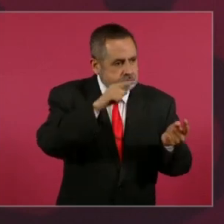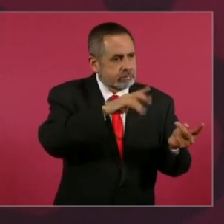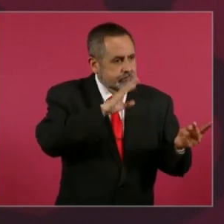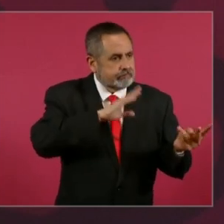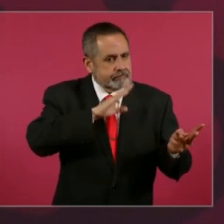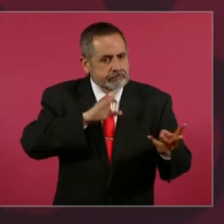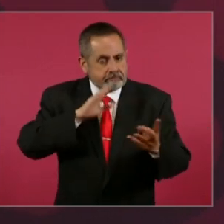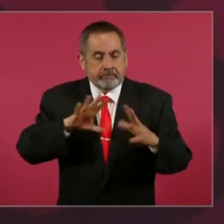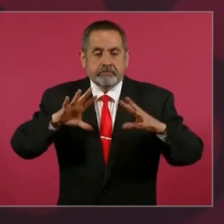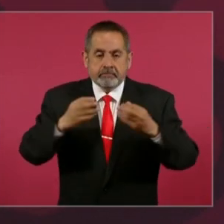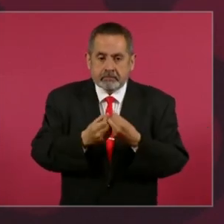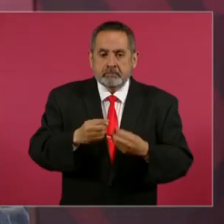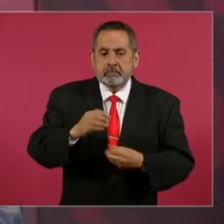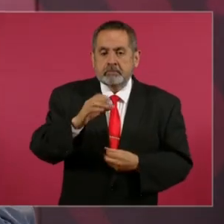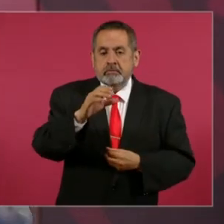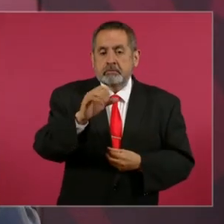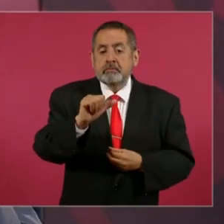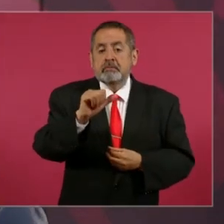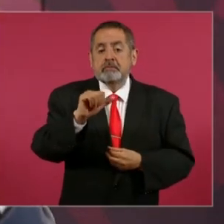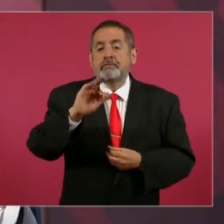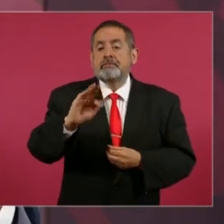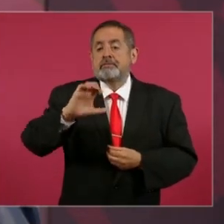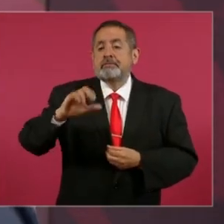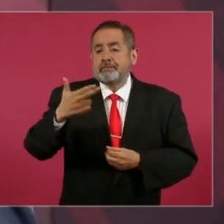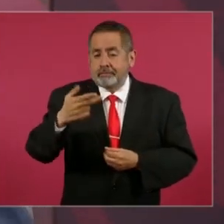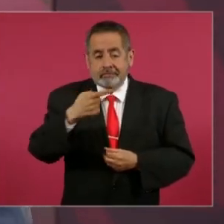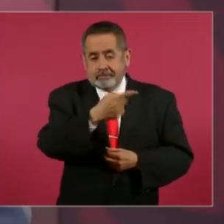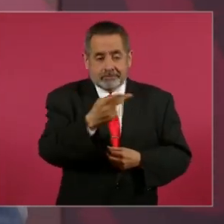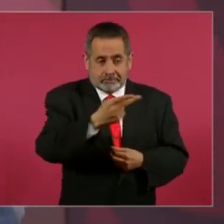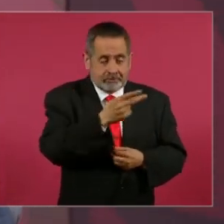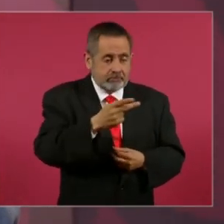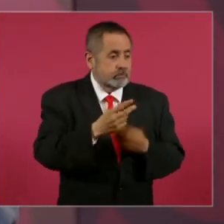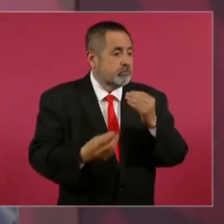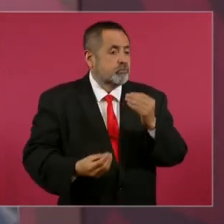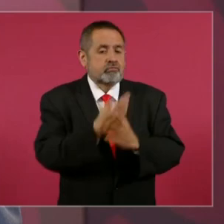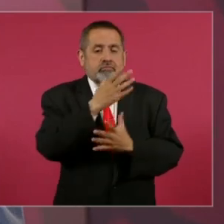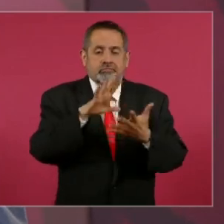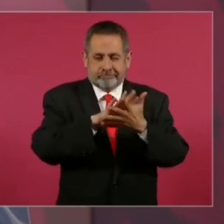Calderón y García Luna inauguraron un penal